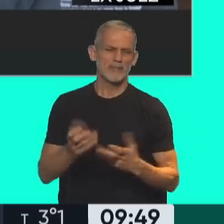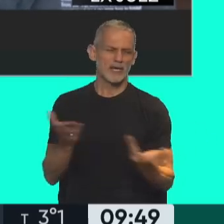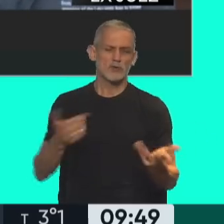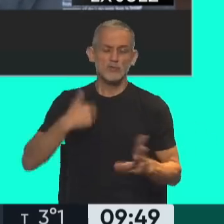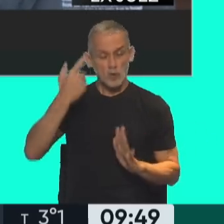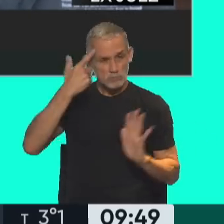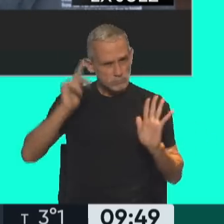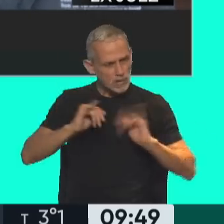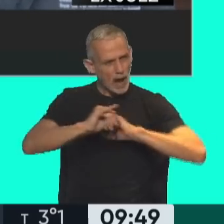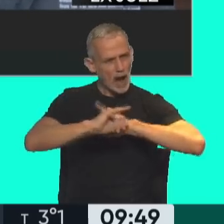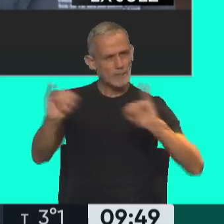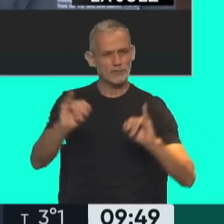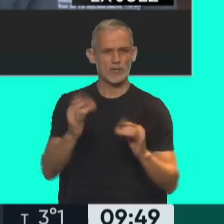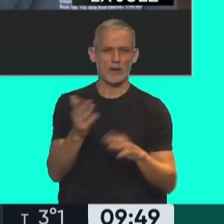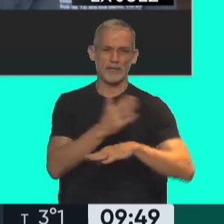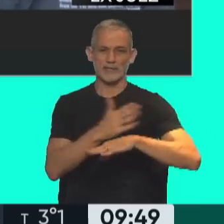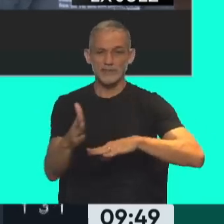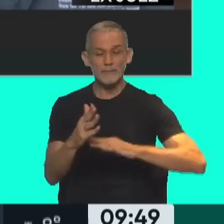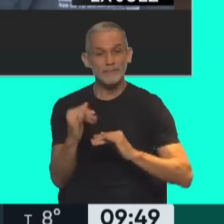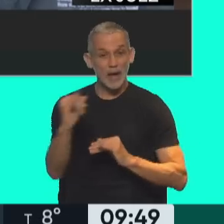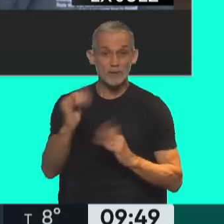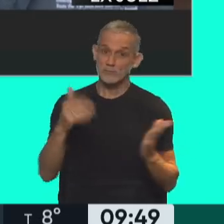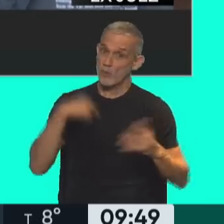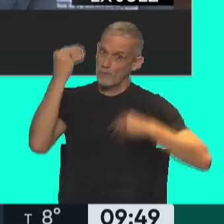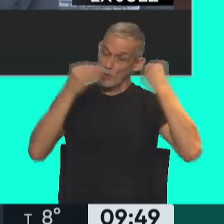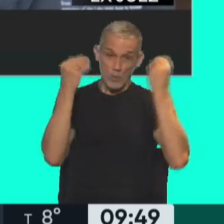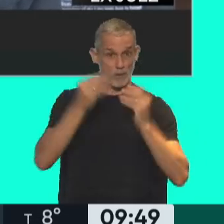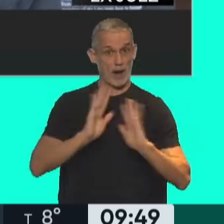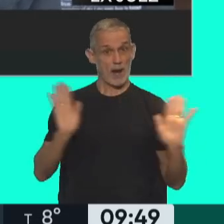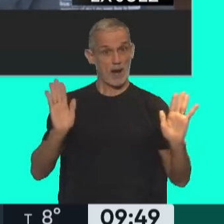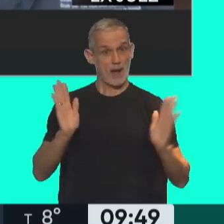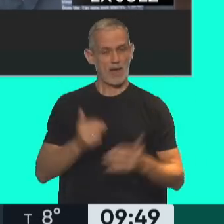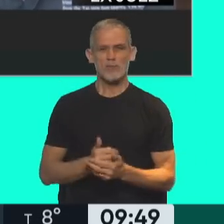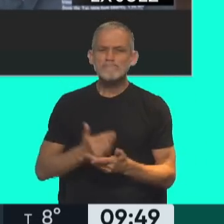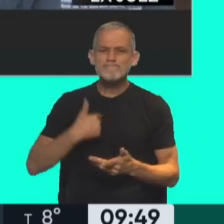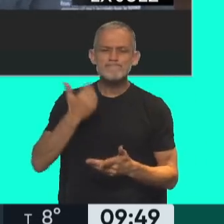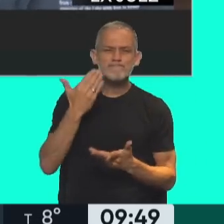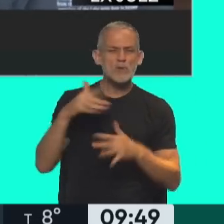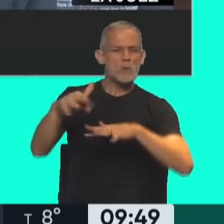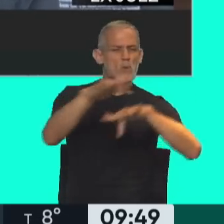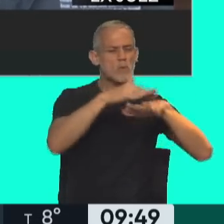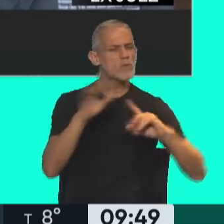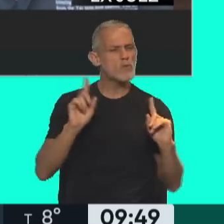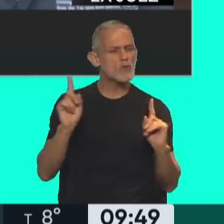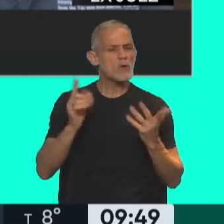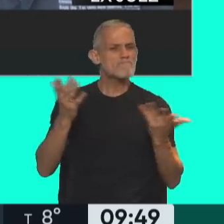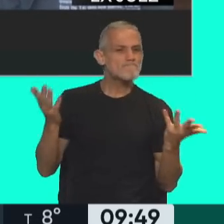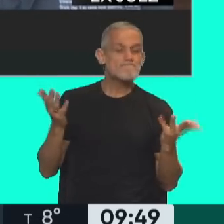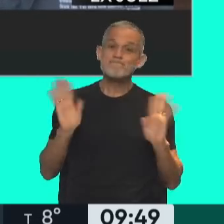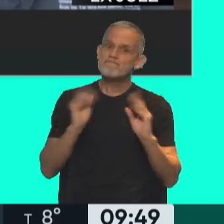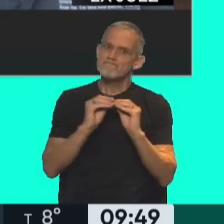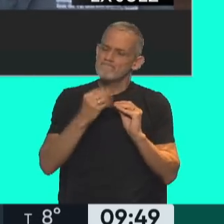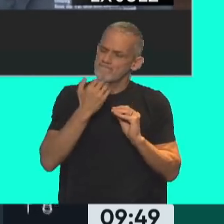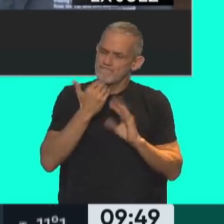lo dejo planteados porque personalmente me preocupa muchísimo y no se está hablando mucho de eso por distintas